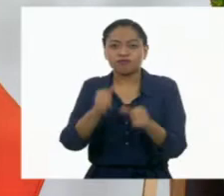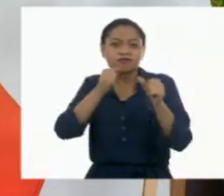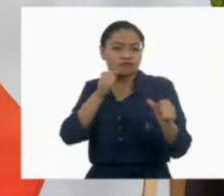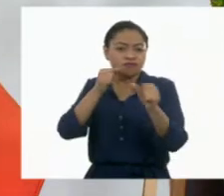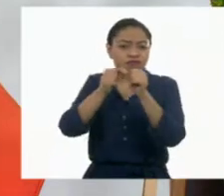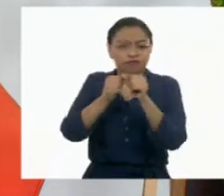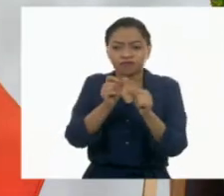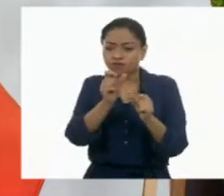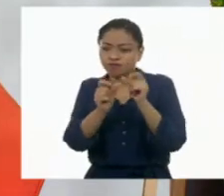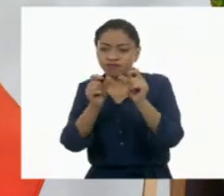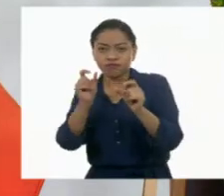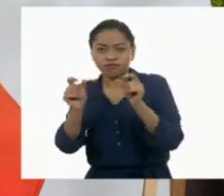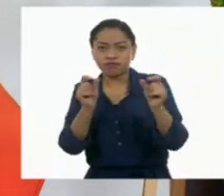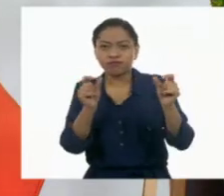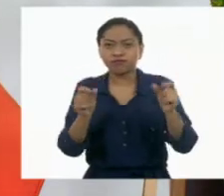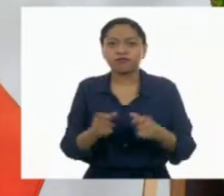forman